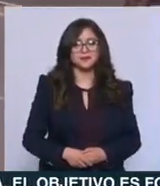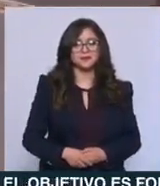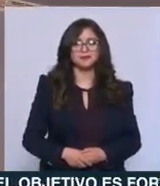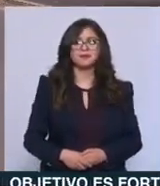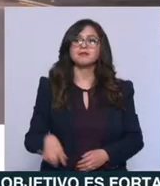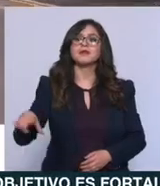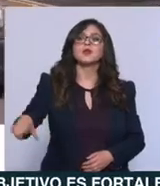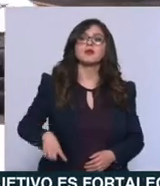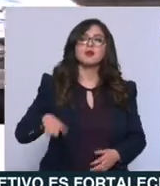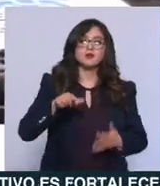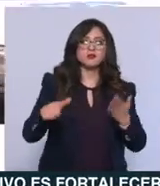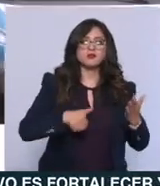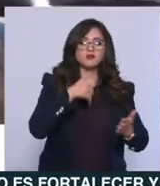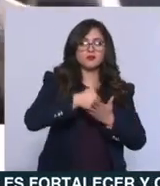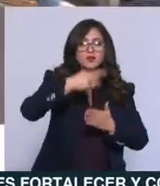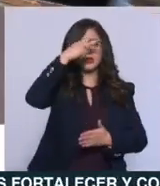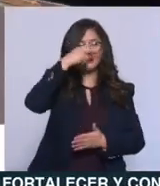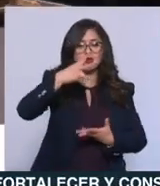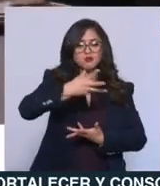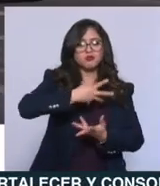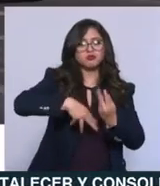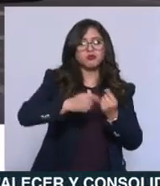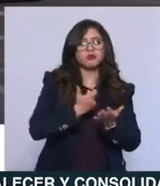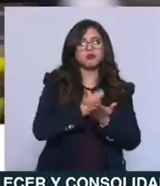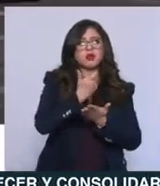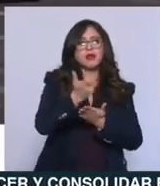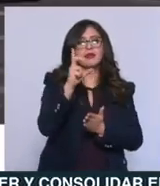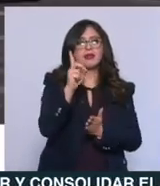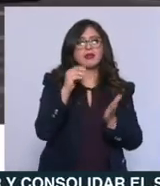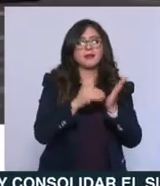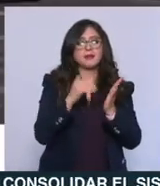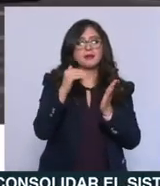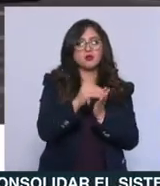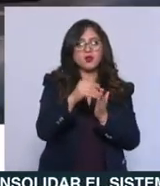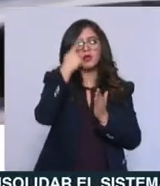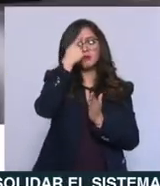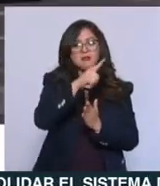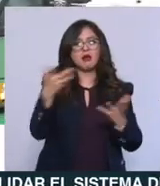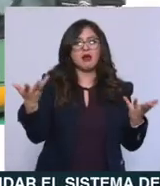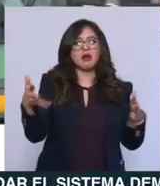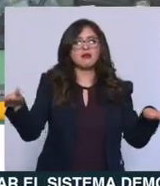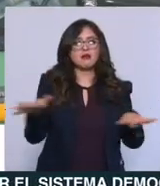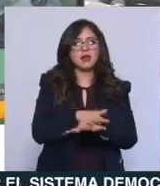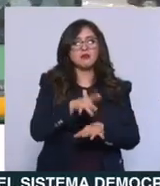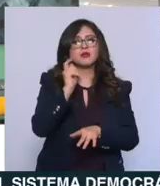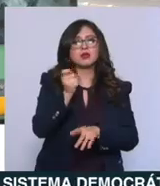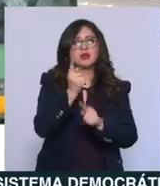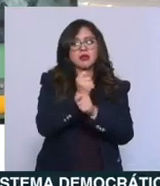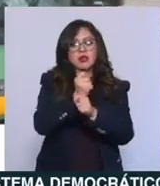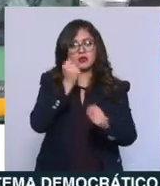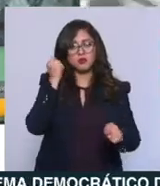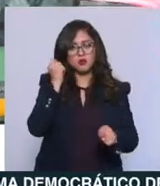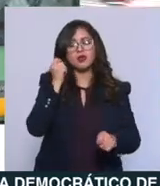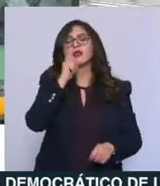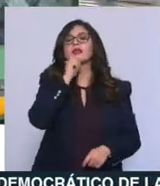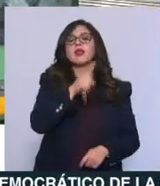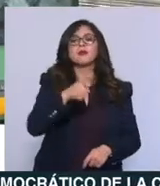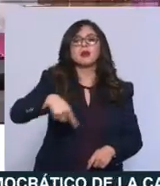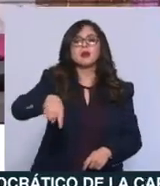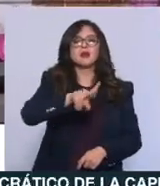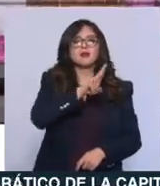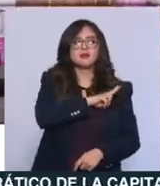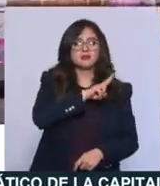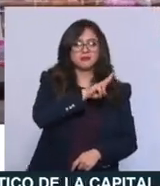El gobierno capitalino invertirá 30,000 millones de pesos para la renovación de la red de transporte público y